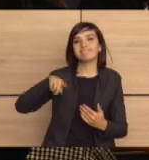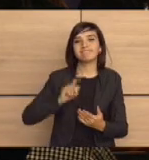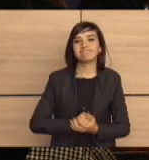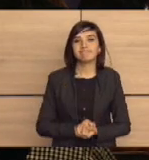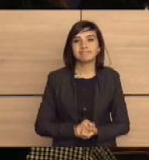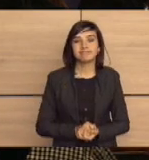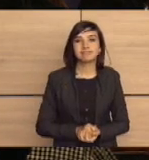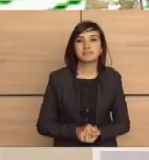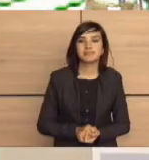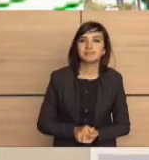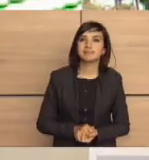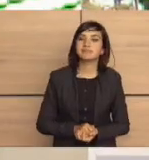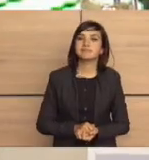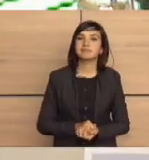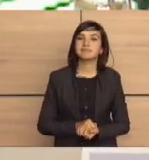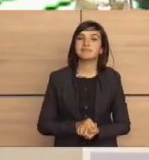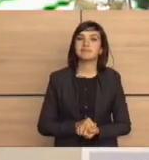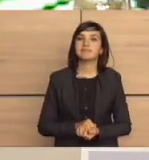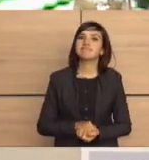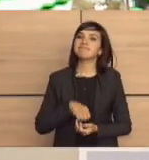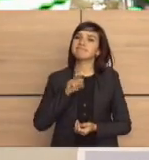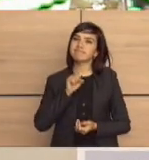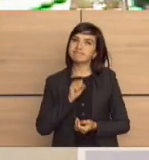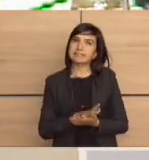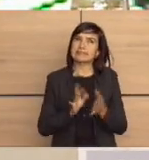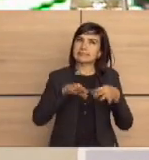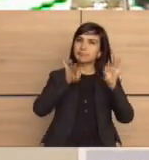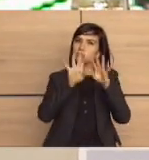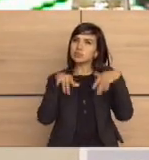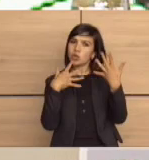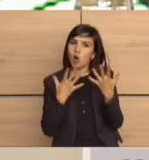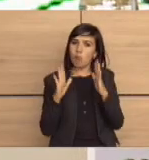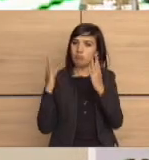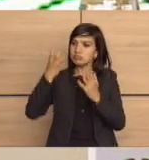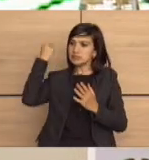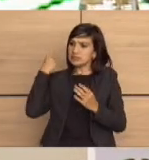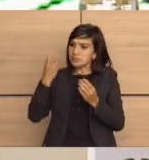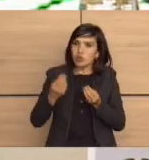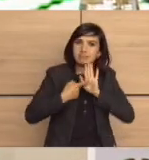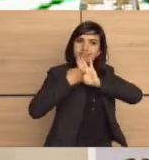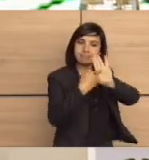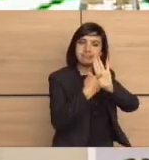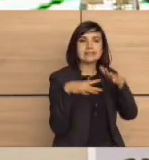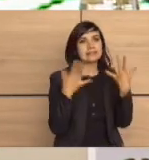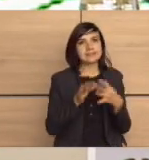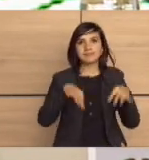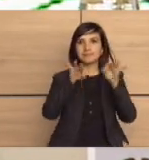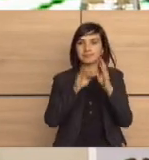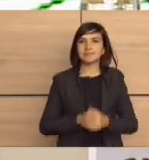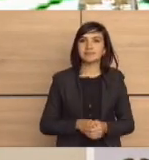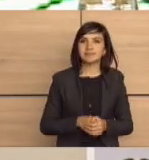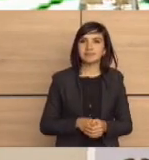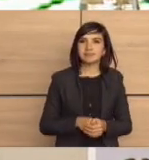Sí, acercarnos, yo creo que resulta algo fundamental. Han sido décadas en que ha habido